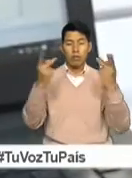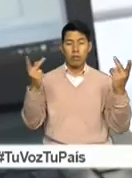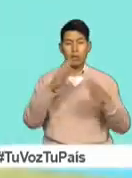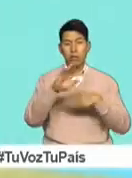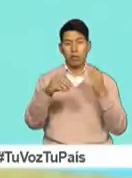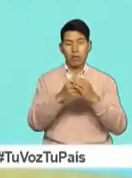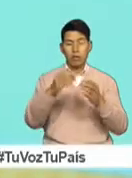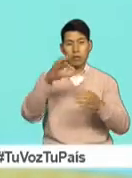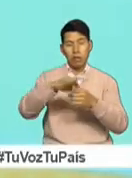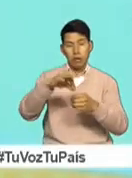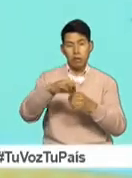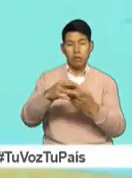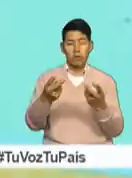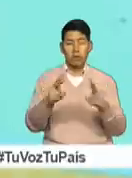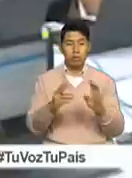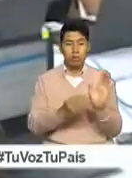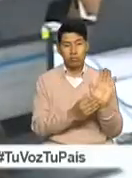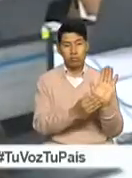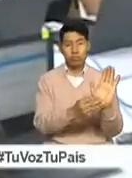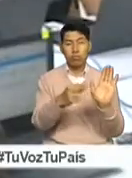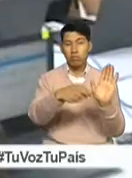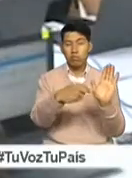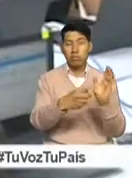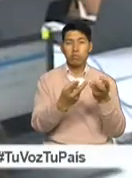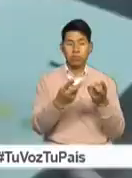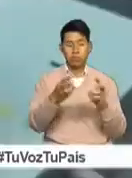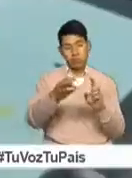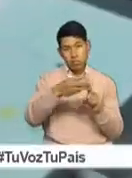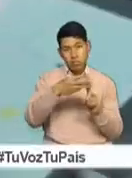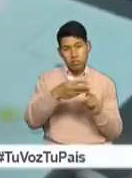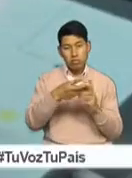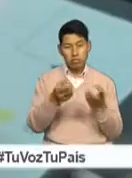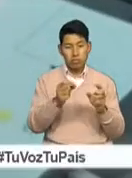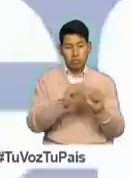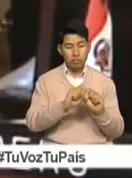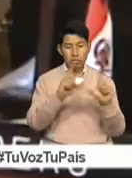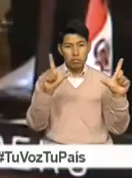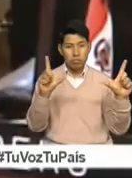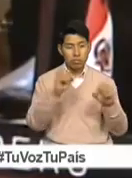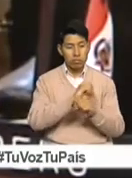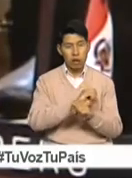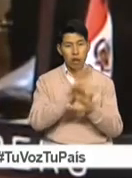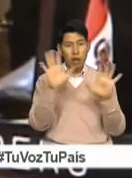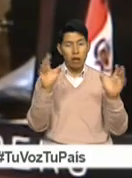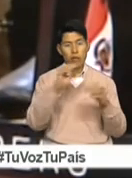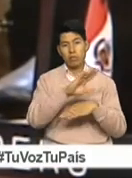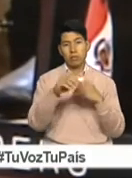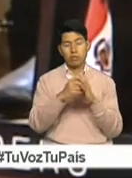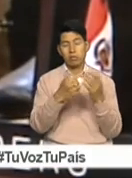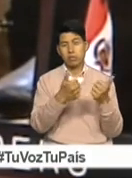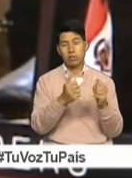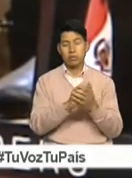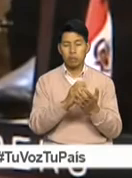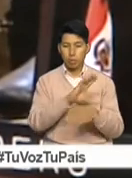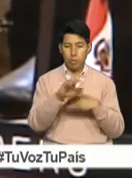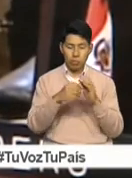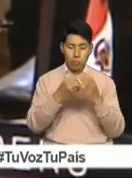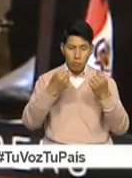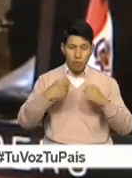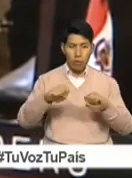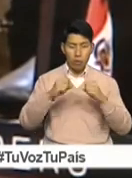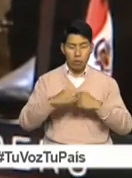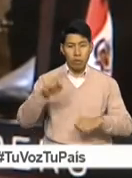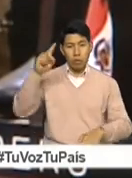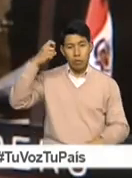todas las actas procesadas en la página web transparentando el proceso a la tarde reconocer los esfuerzos efectuados por el gobierno ecuatoriano